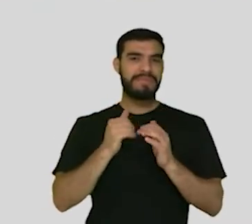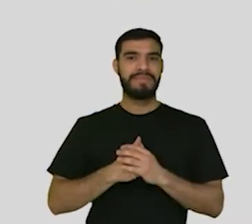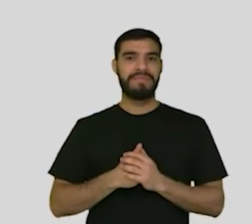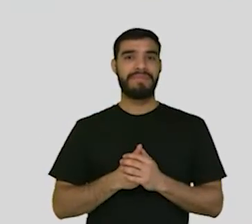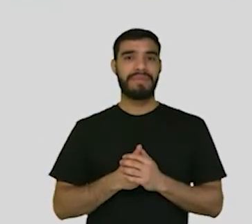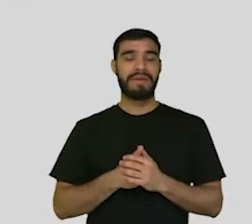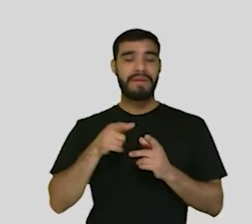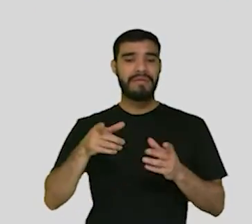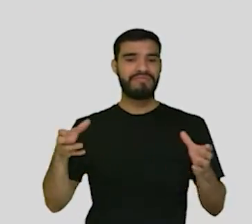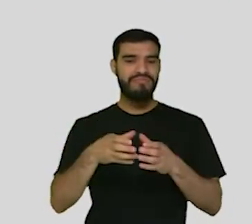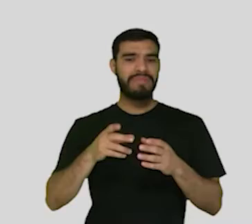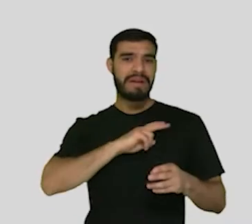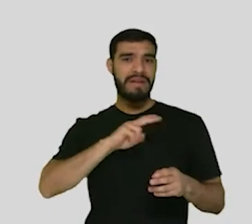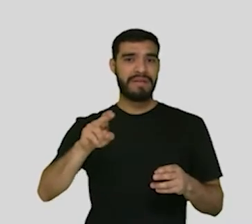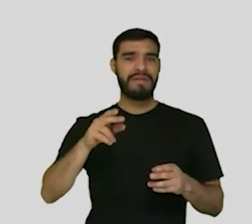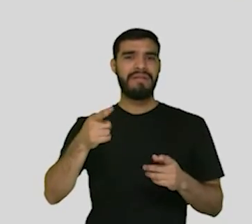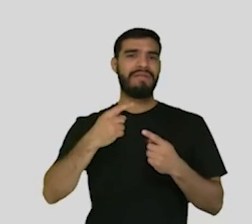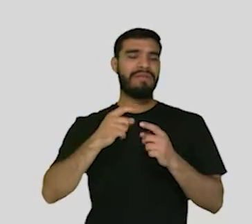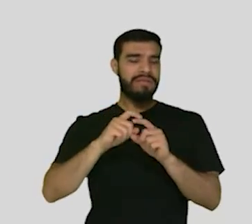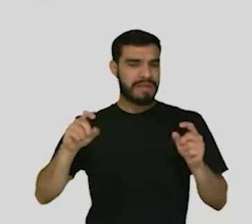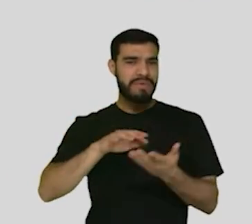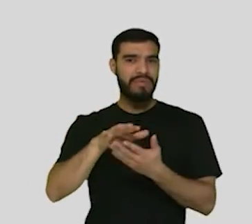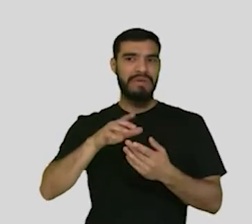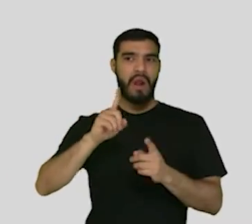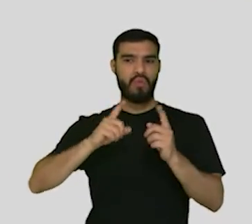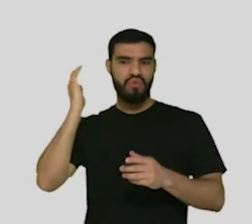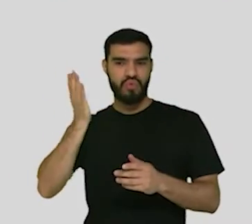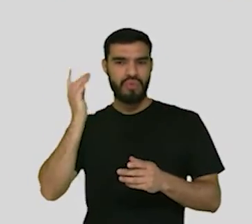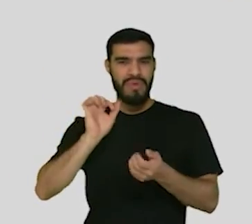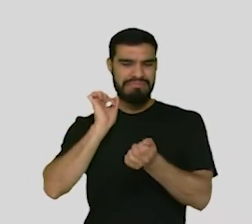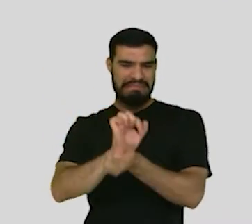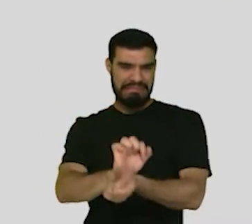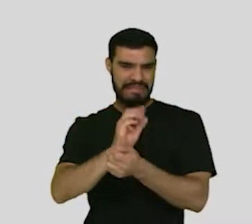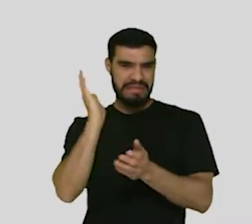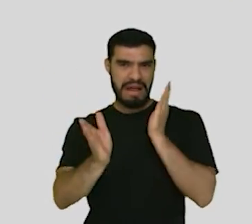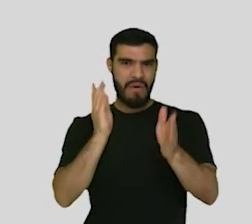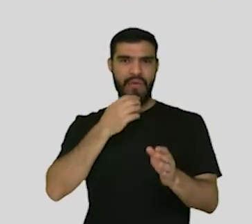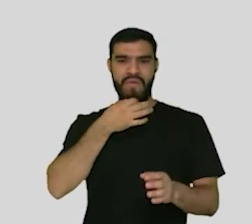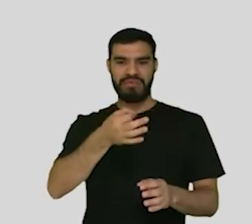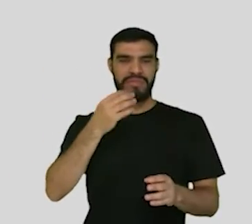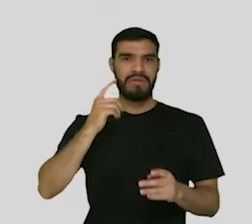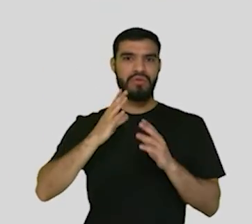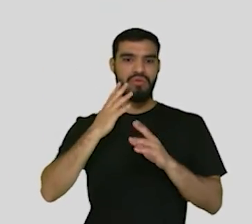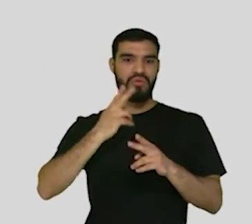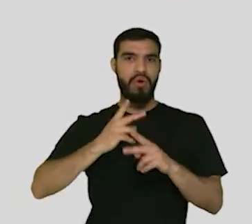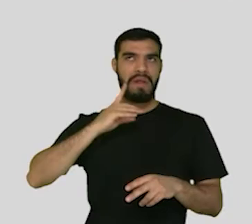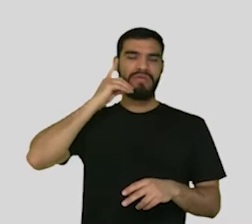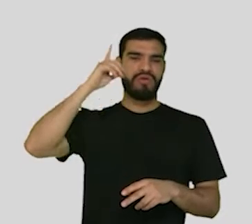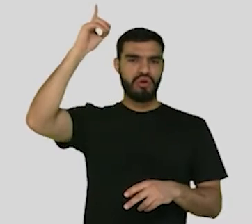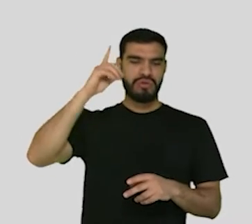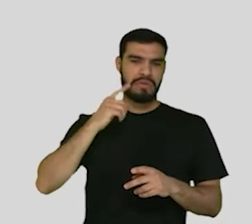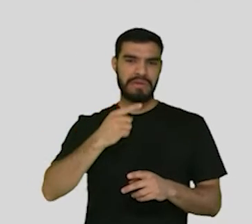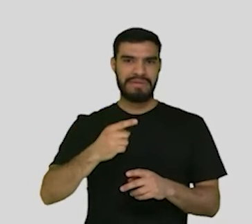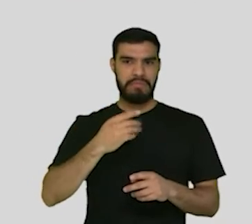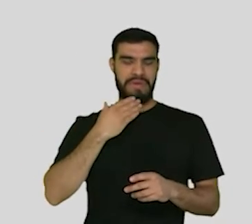Oí tapizá religioso o torturaba, ñate jape, ñan de yararera, pe, mi amigo terror, ayepa, o